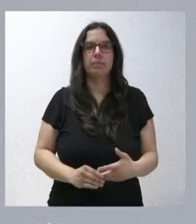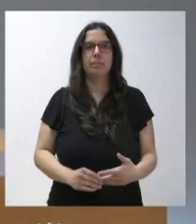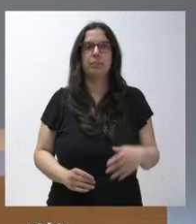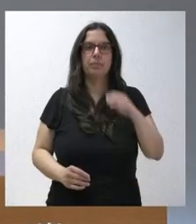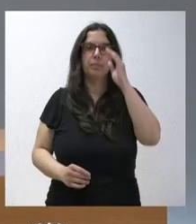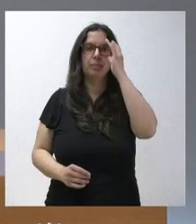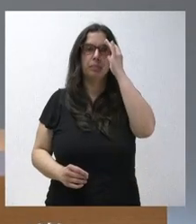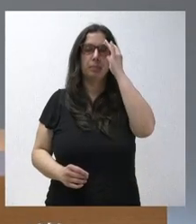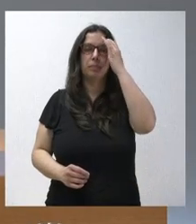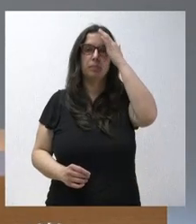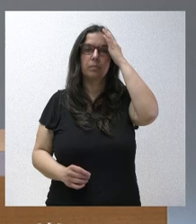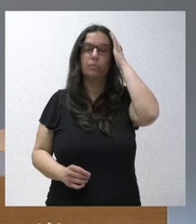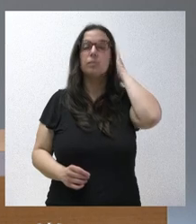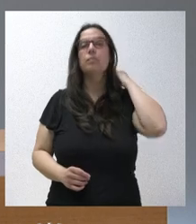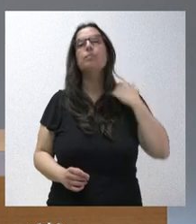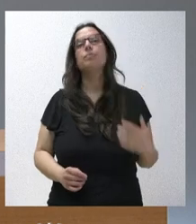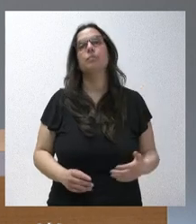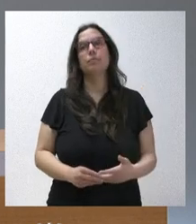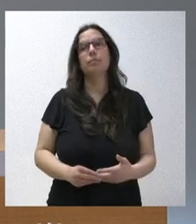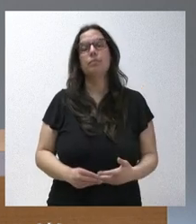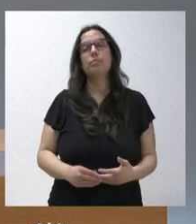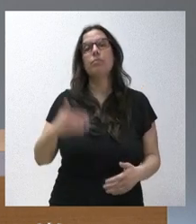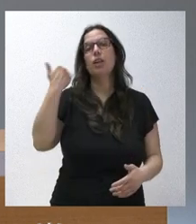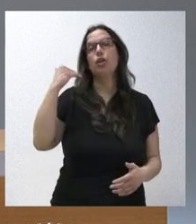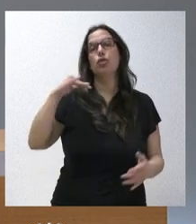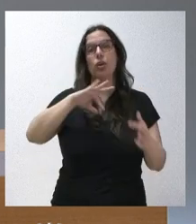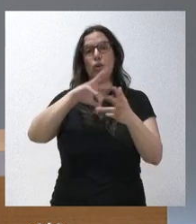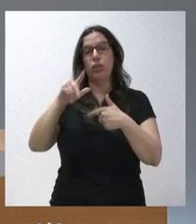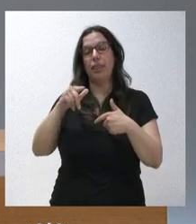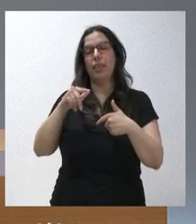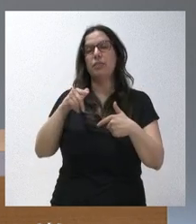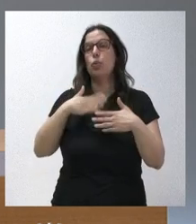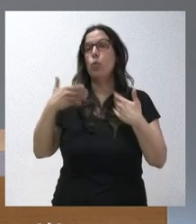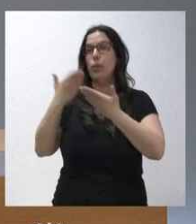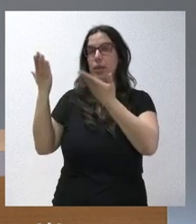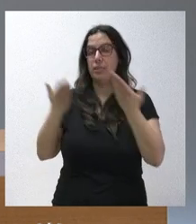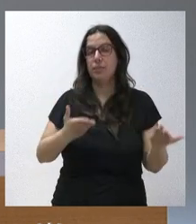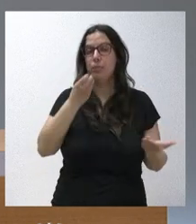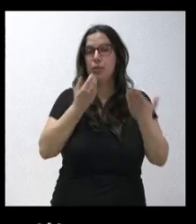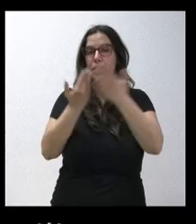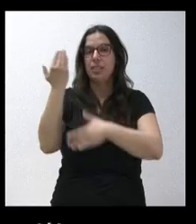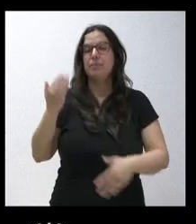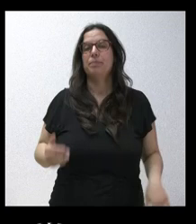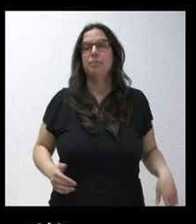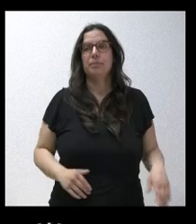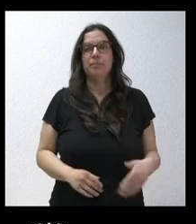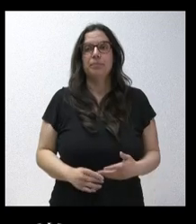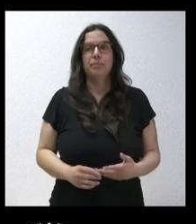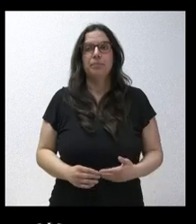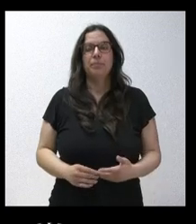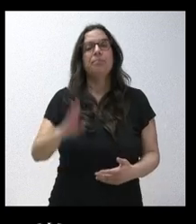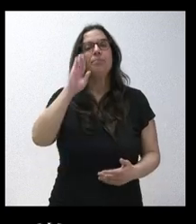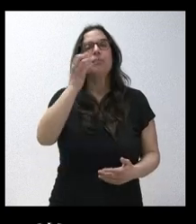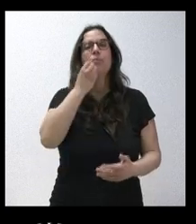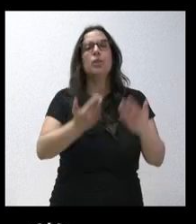Autónoma seguimos ahora con Soria noti en Carna Muñoz cuando quieras Buenos días Hola